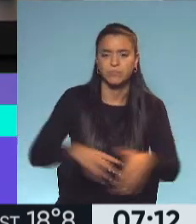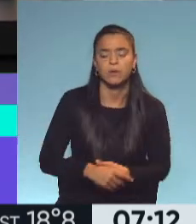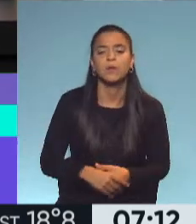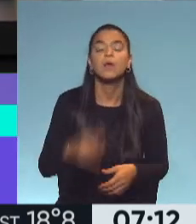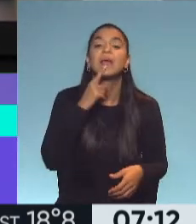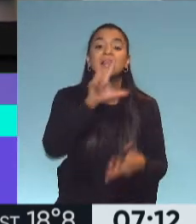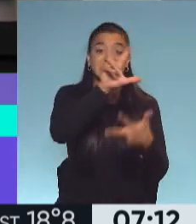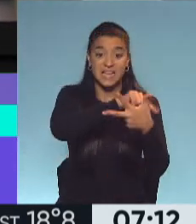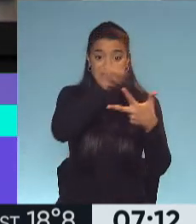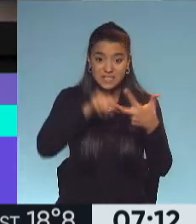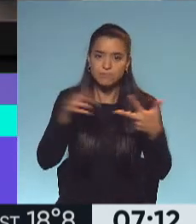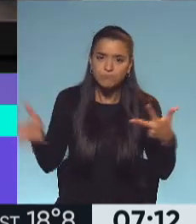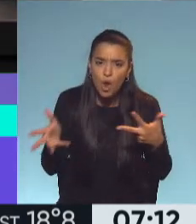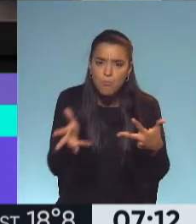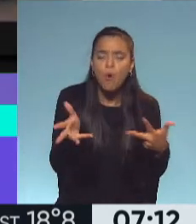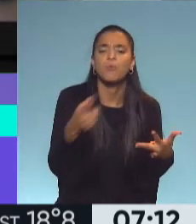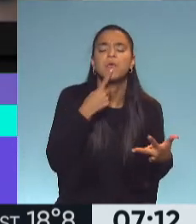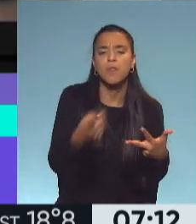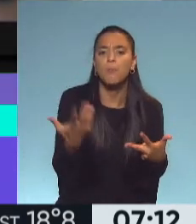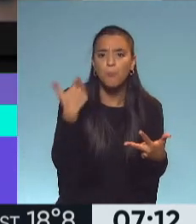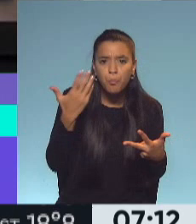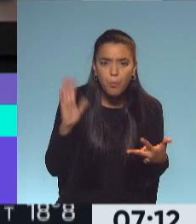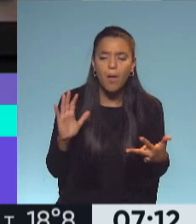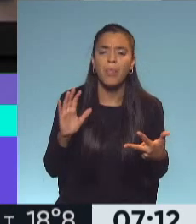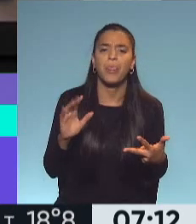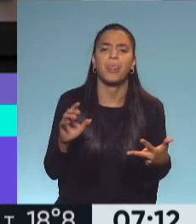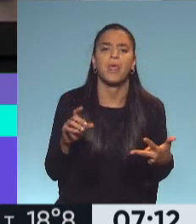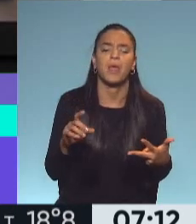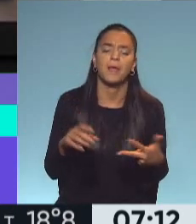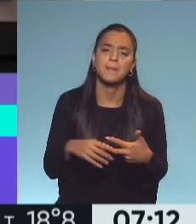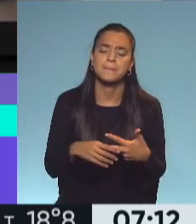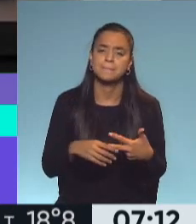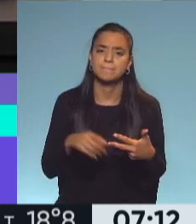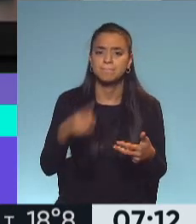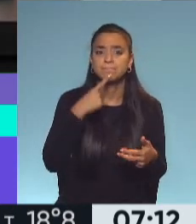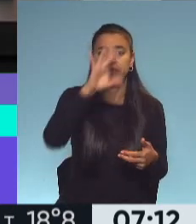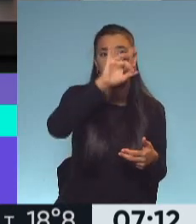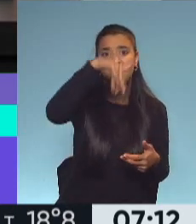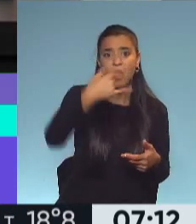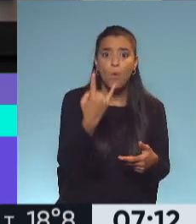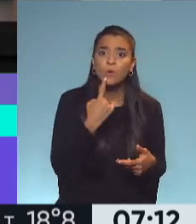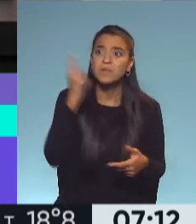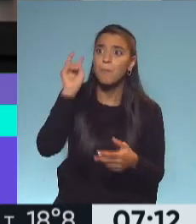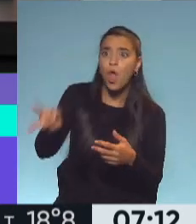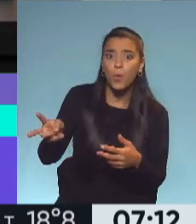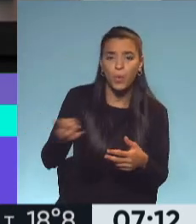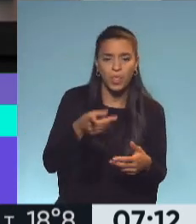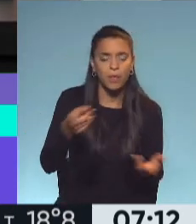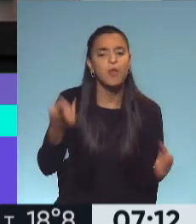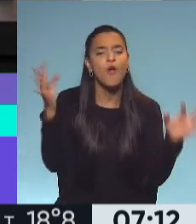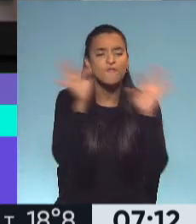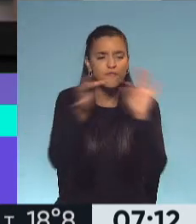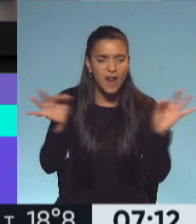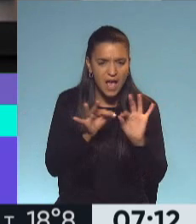que los 3 funcionarios promovieron acciones que persiguen realizar lo que el DNU prohíbe, pero me parece que la